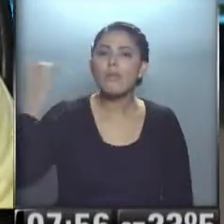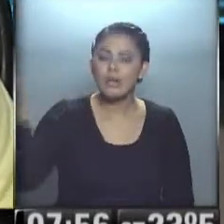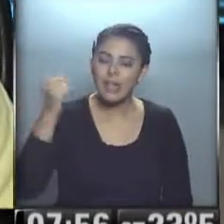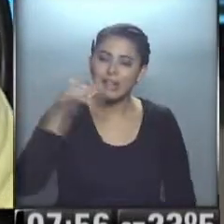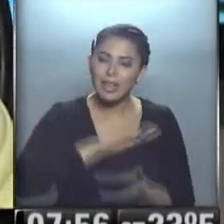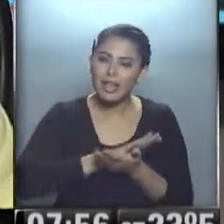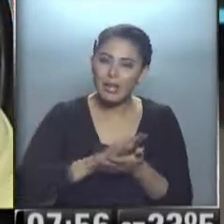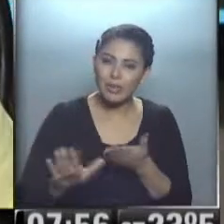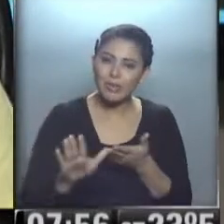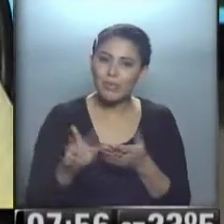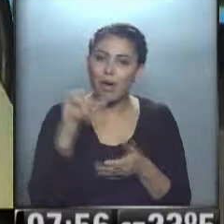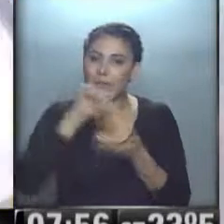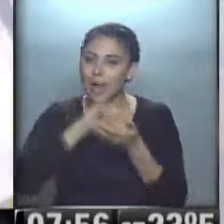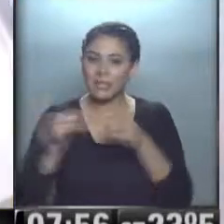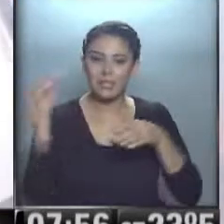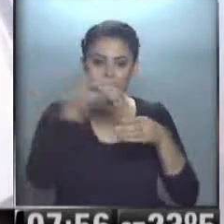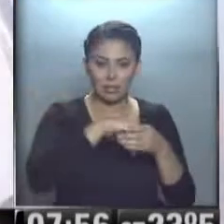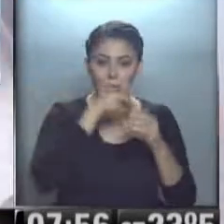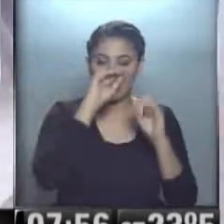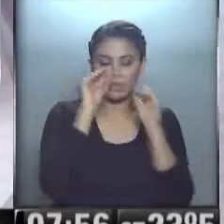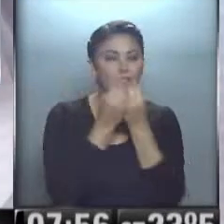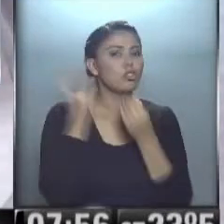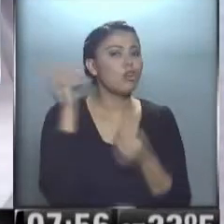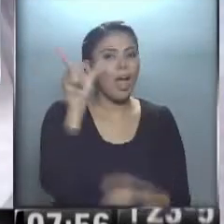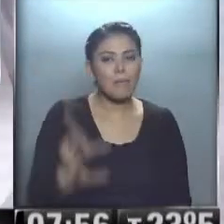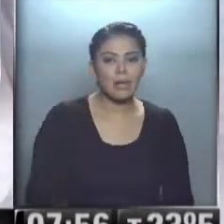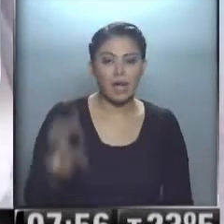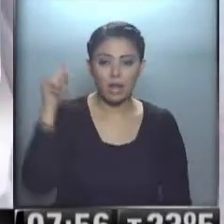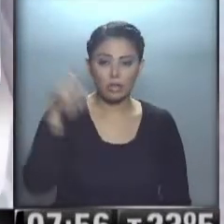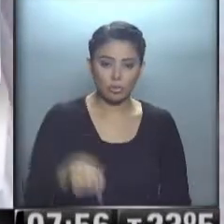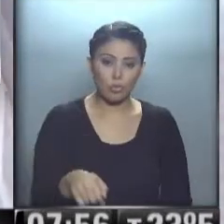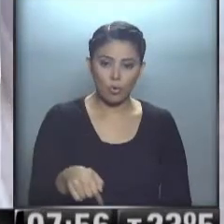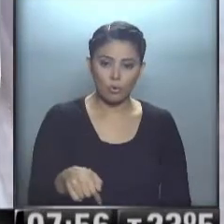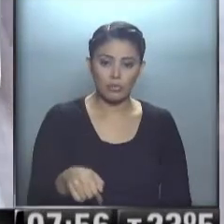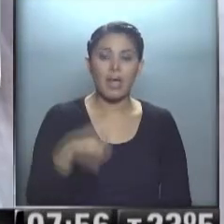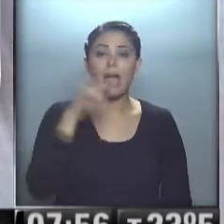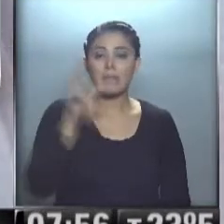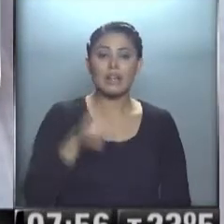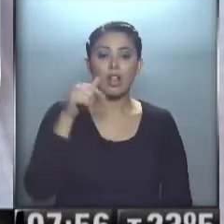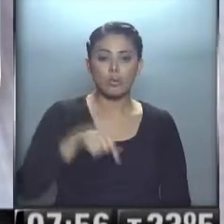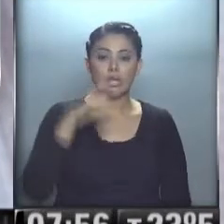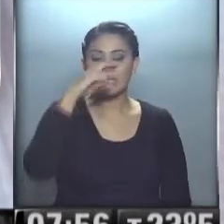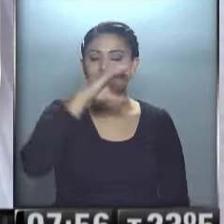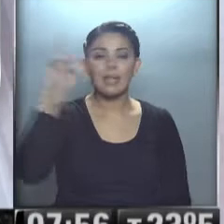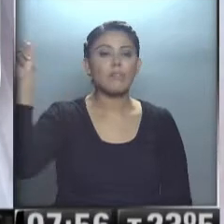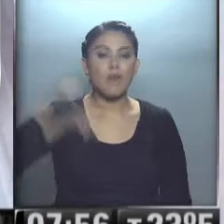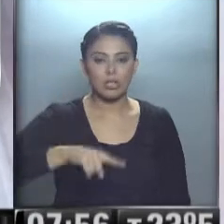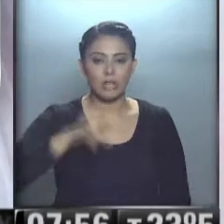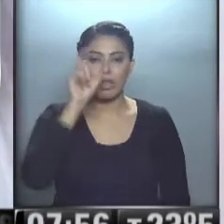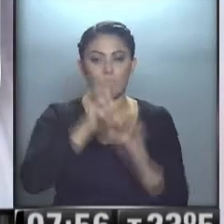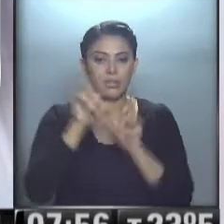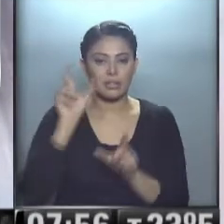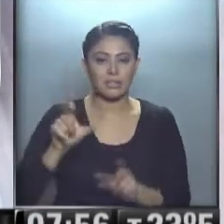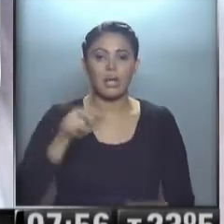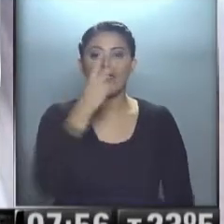integración regional en total toda américa del sur de américa es el 70 por ciento de los habitantes